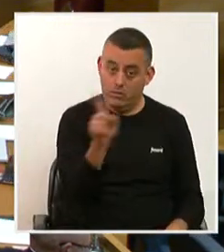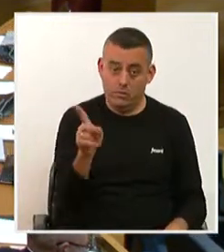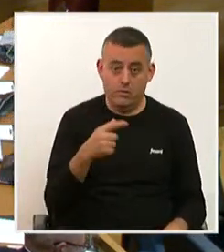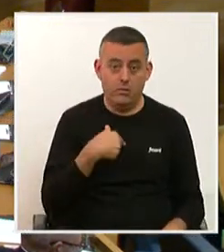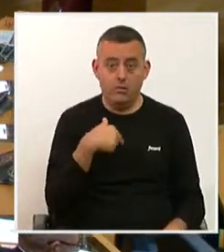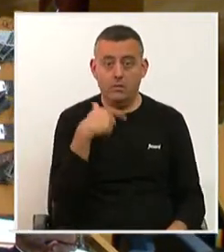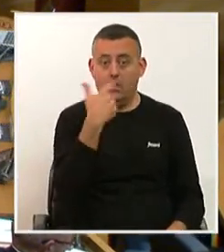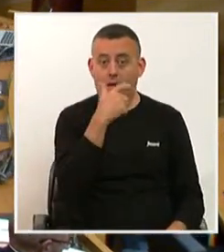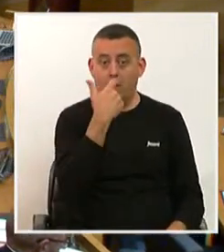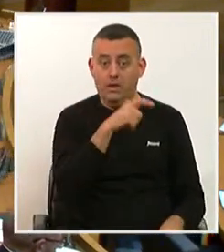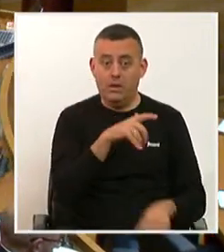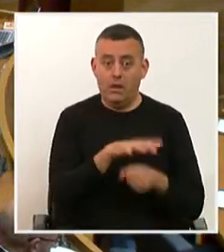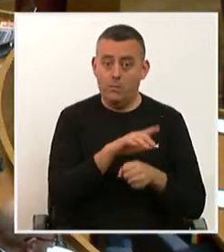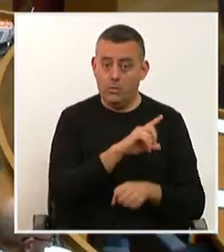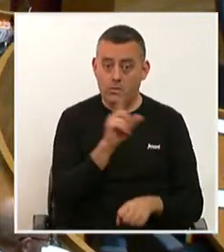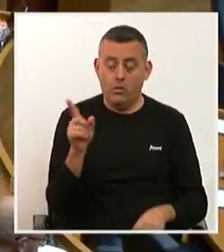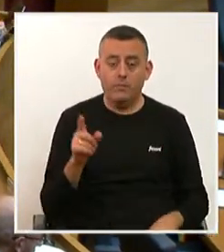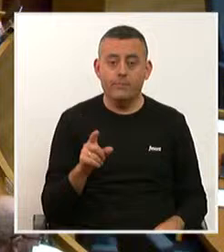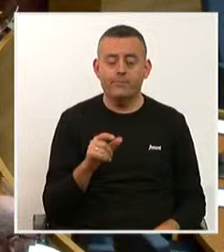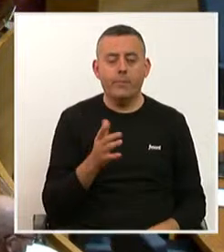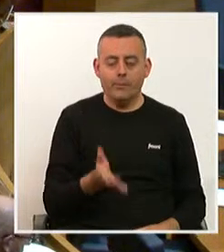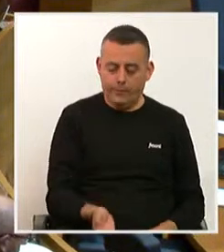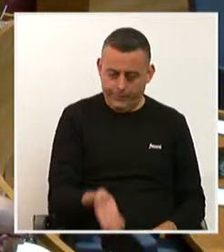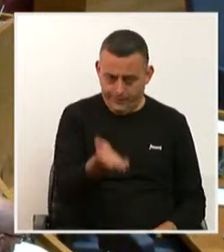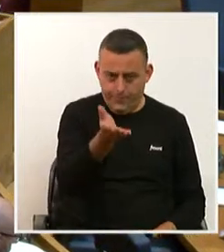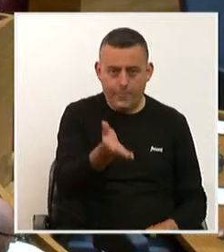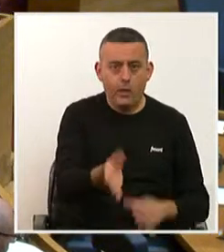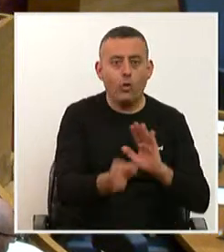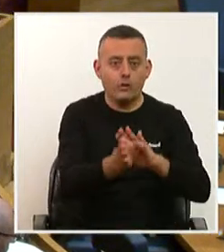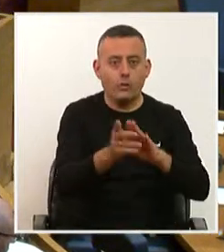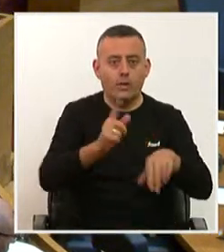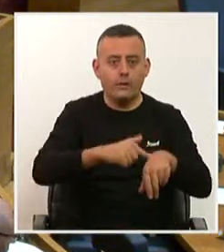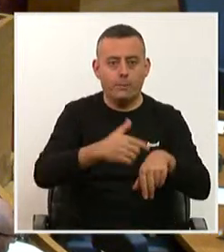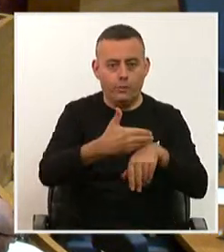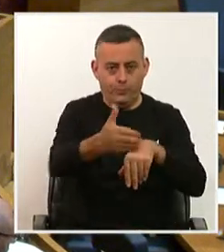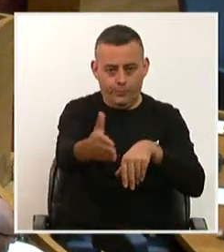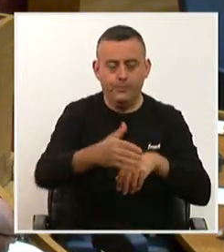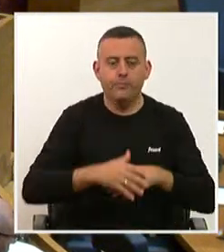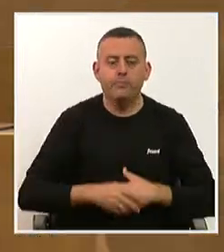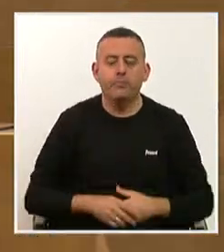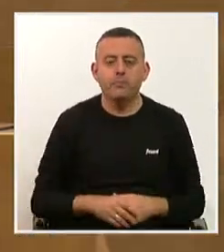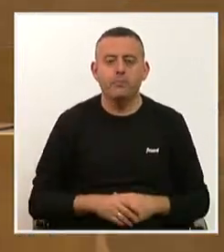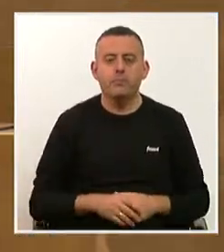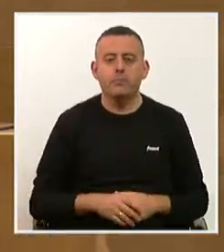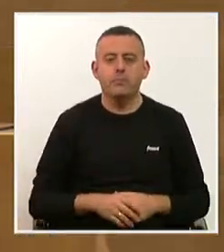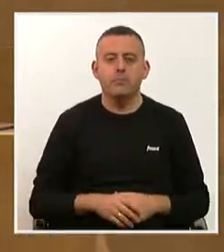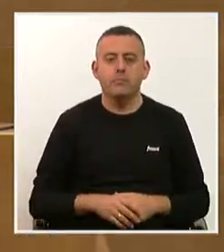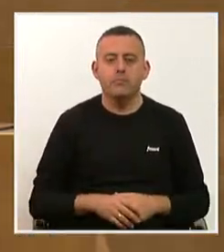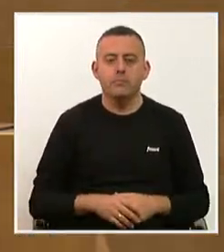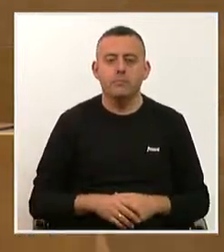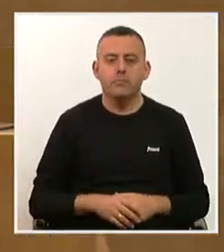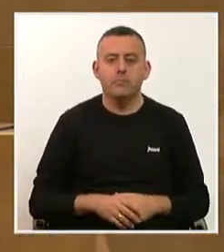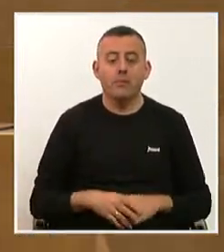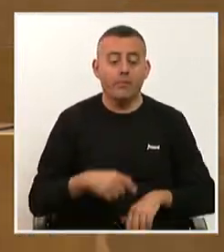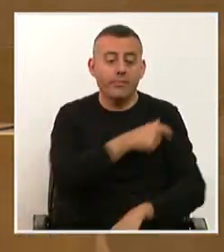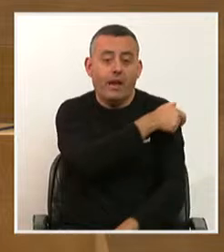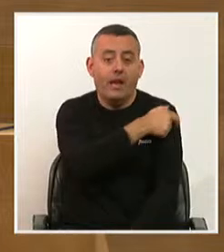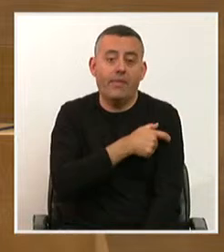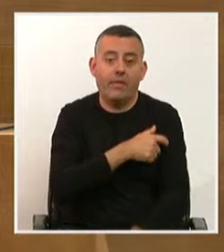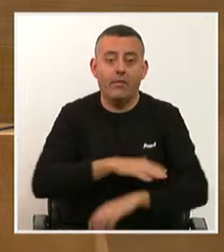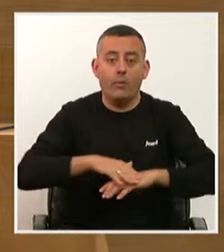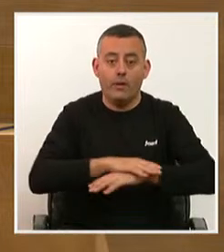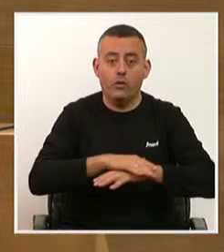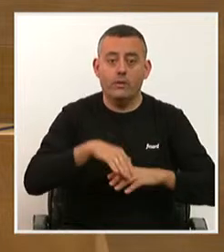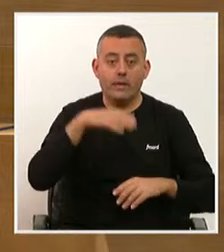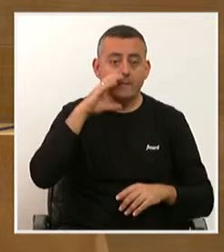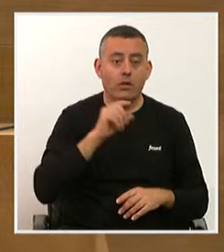Espinosa señora Espinosa siga con su intervención como estaba eh la delegada del goberno de castelló habría